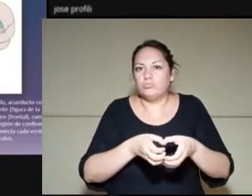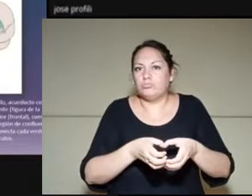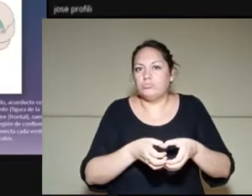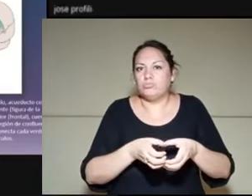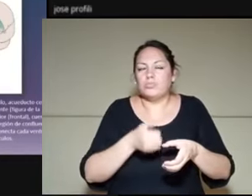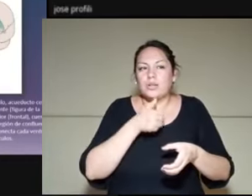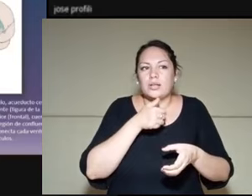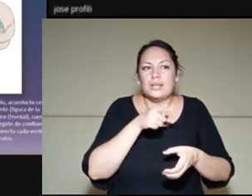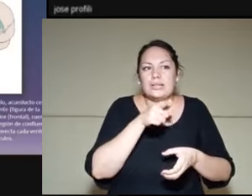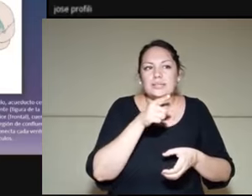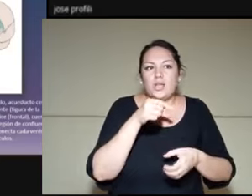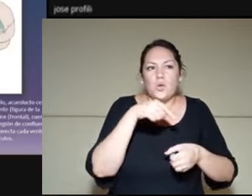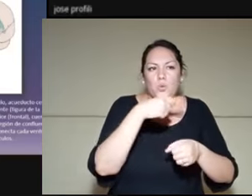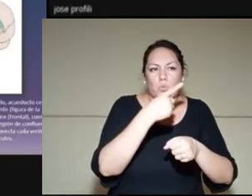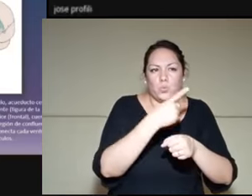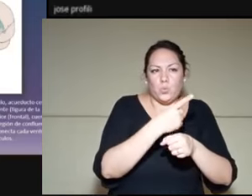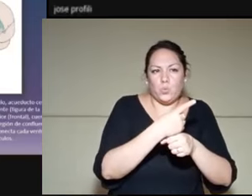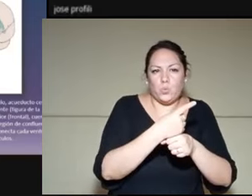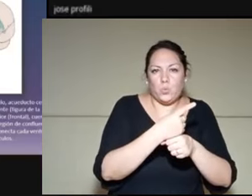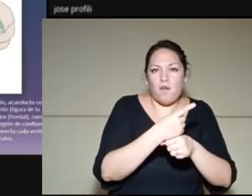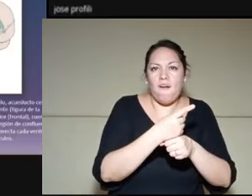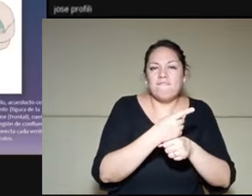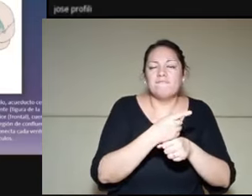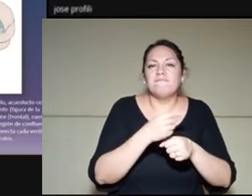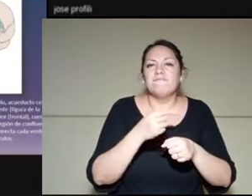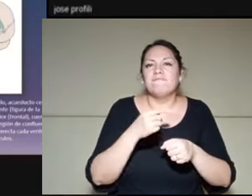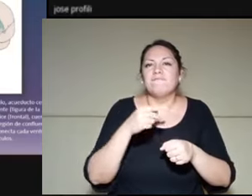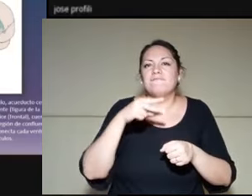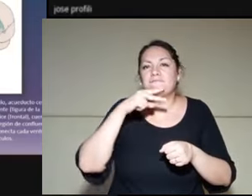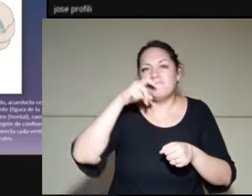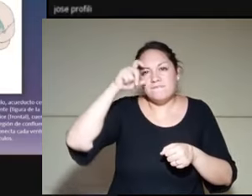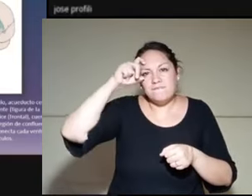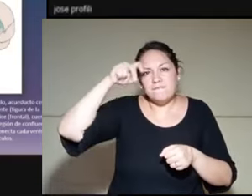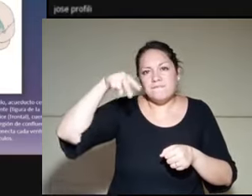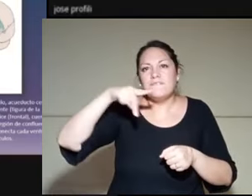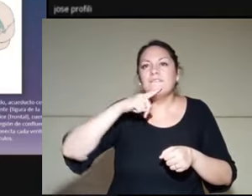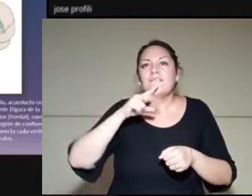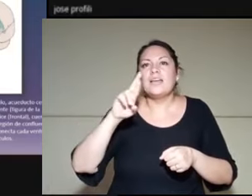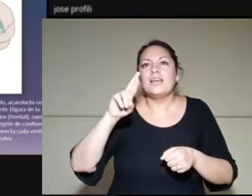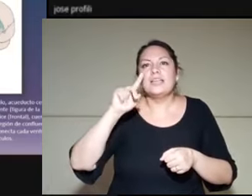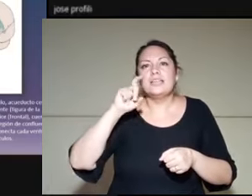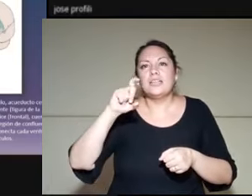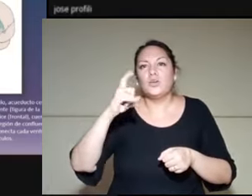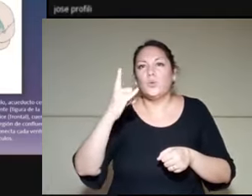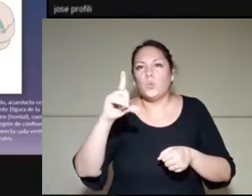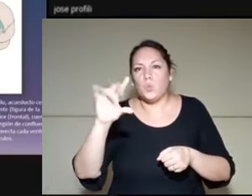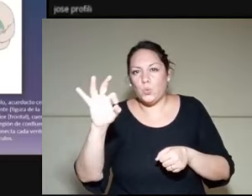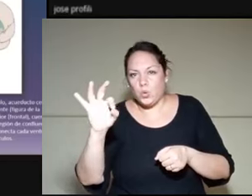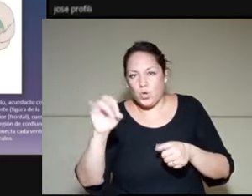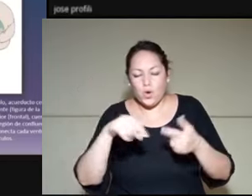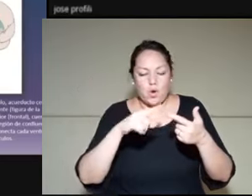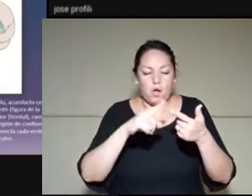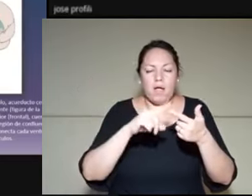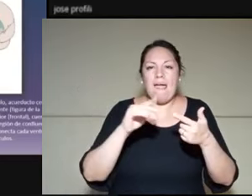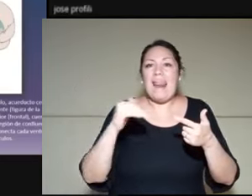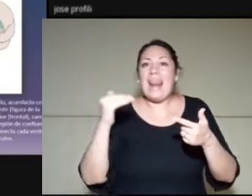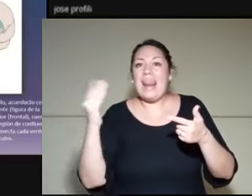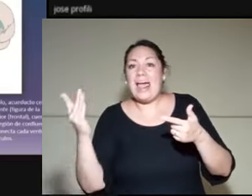ventrículo, este es otro, esto se llama ventrículo lateral, este se llama tercer